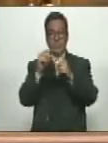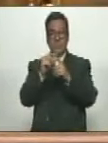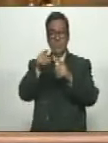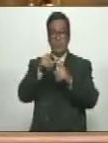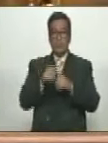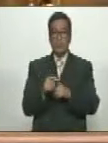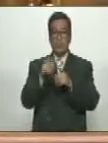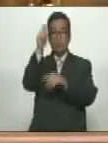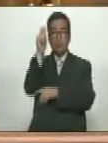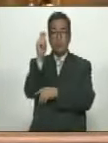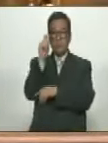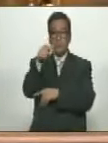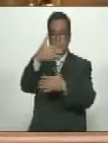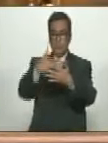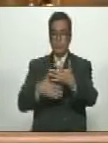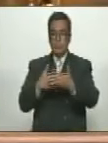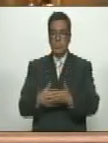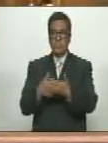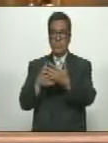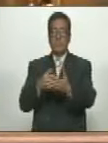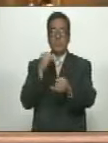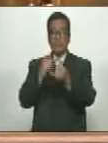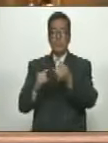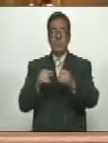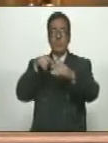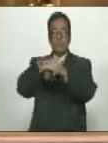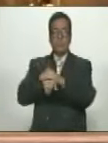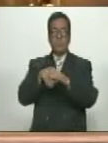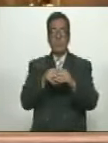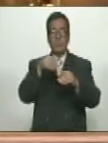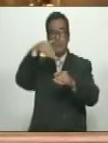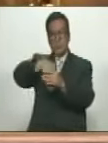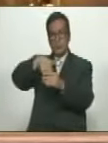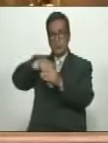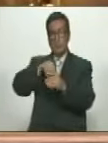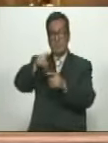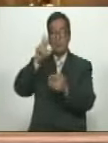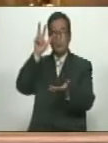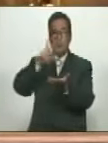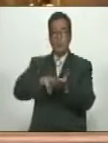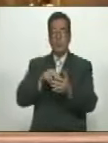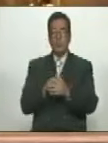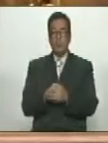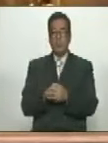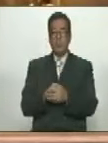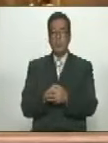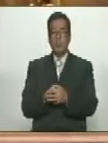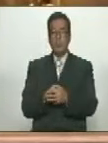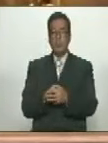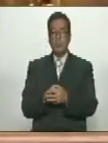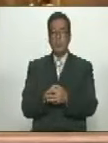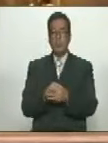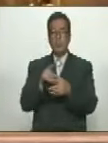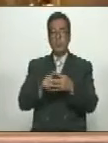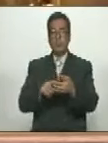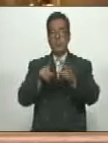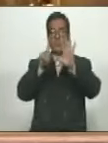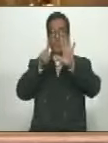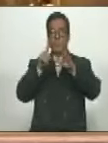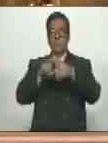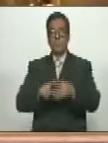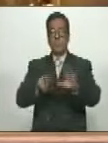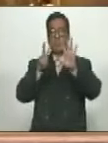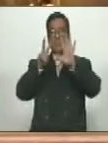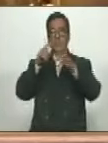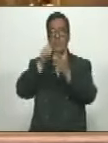palabra a los diputados indicados en lista anexa. Finalizadas las intervenciones y sometido a votación, resultó aprobado. Sexto y séptimo